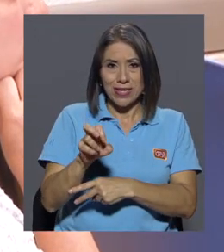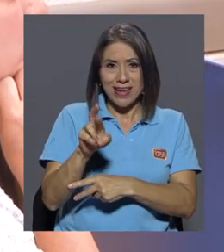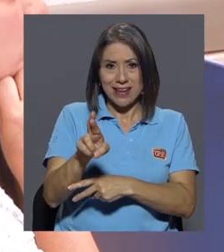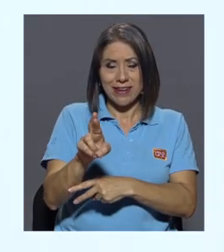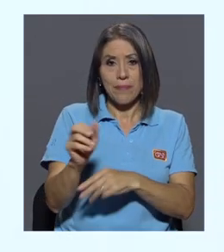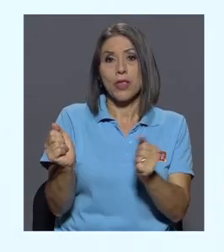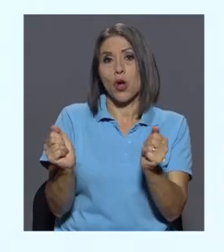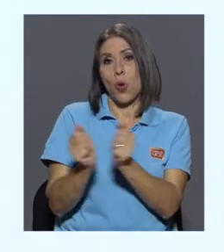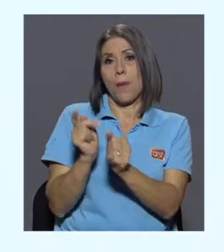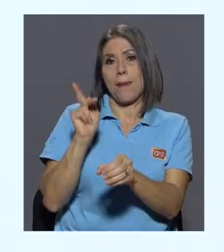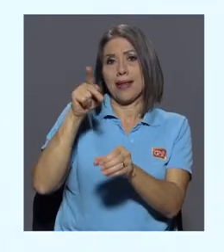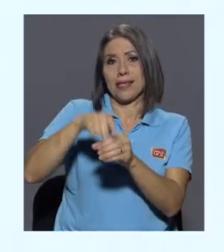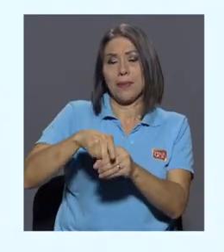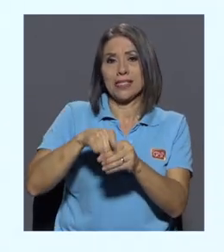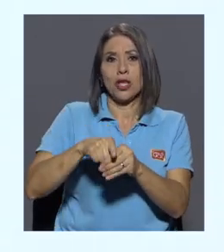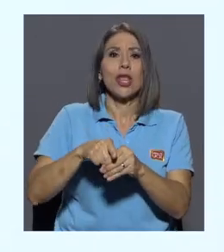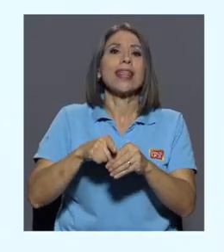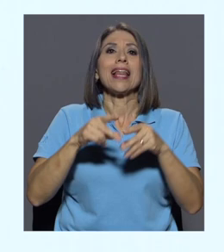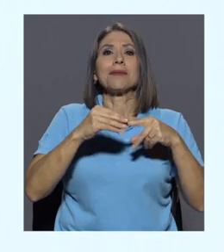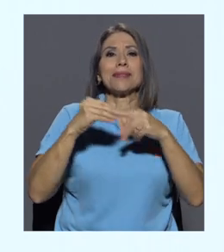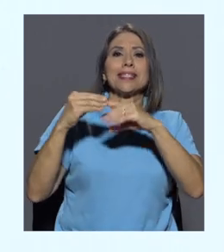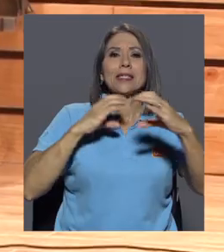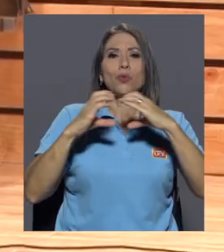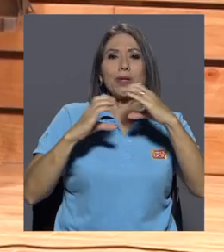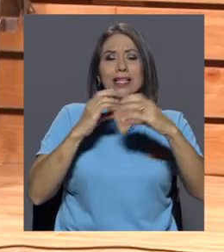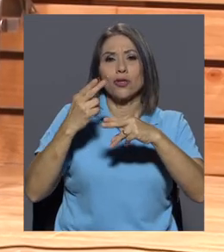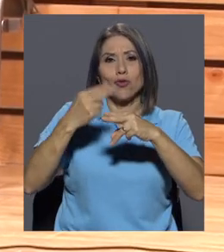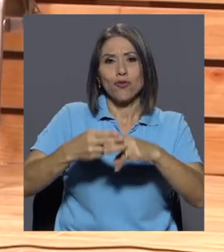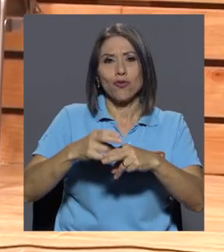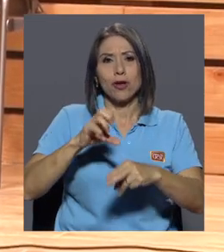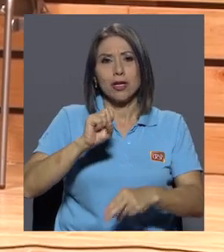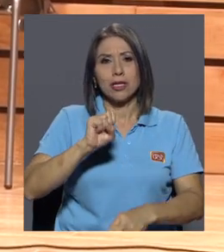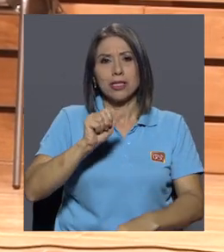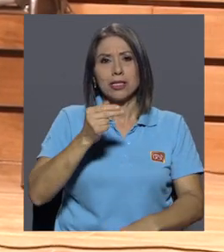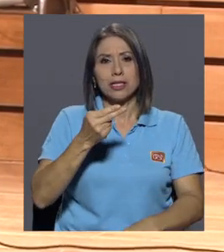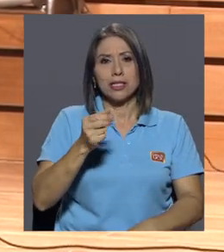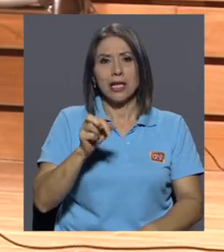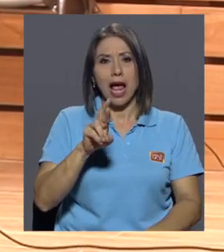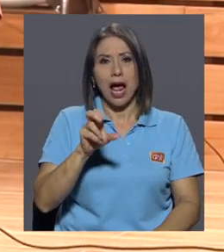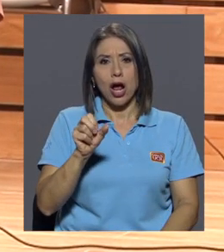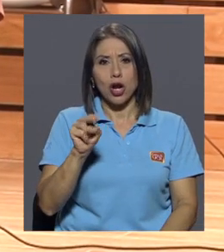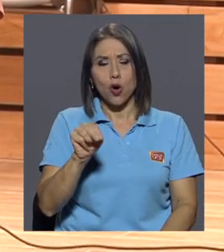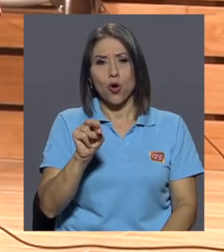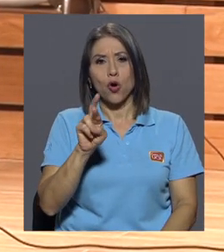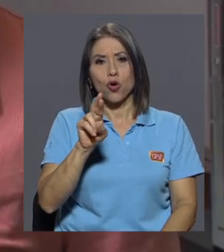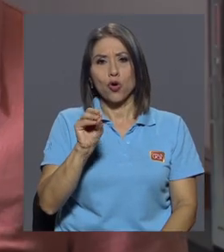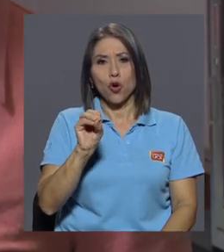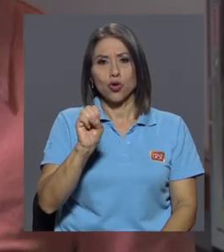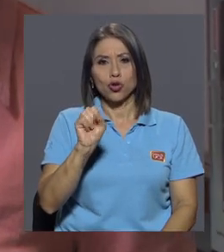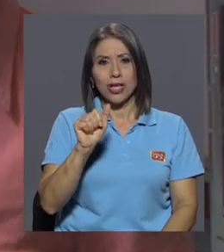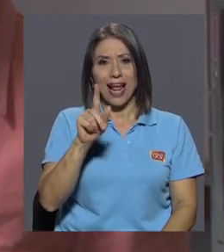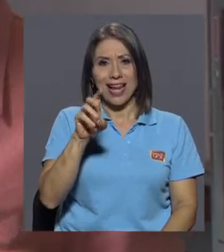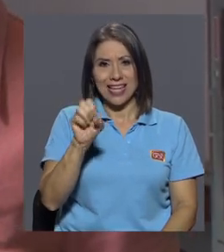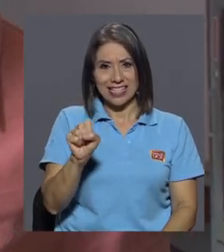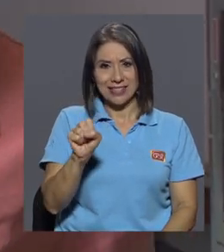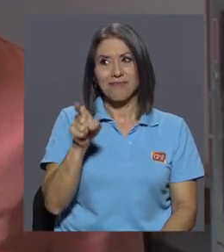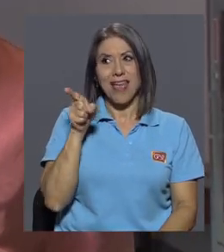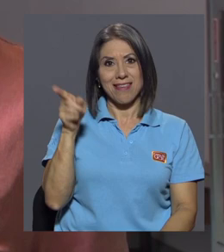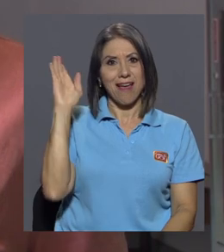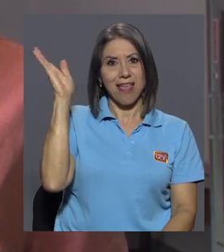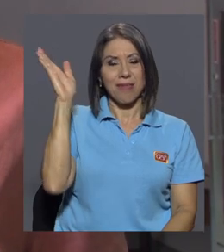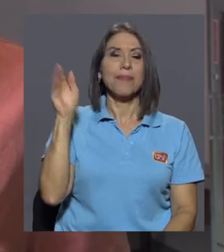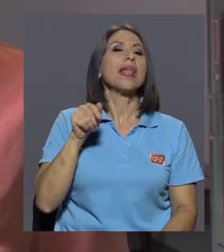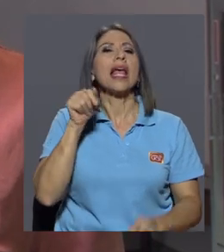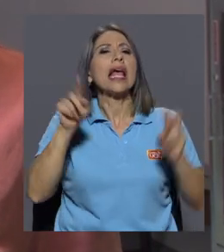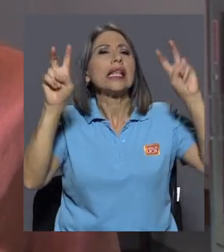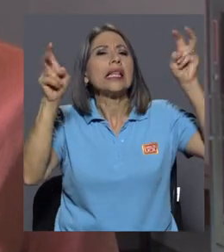con la participación de la comunicóloga Charo Rosales, quien dirigió la charla. El tema que hoy nos convoca es el